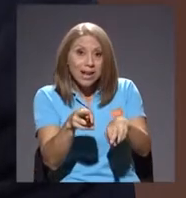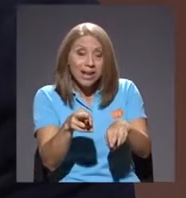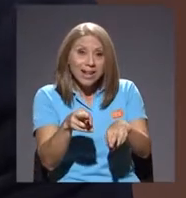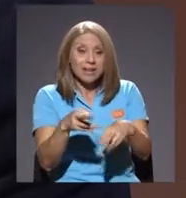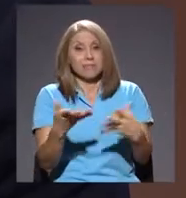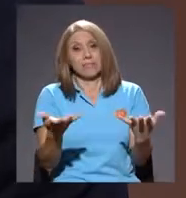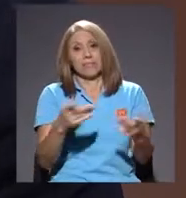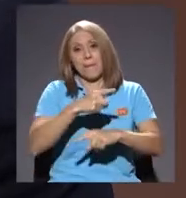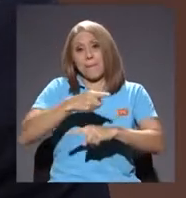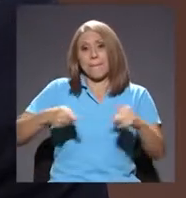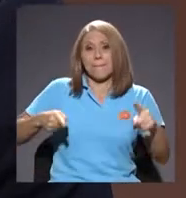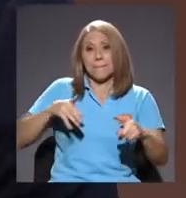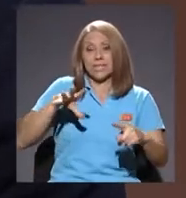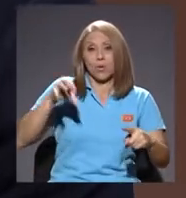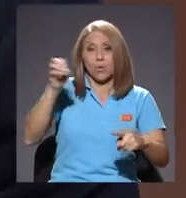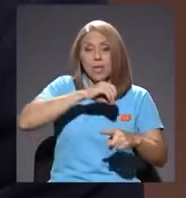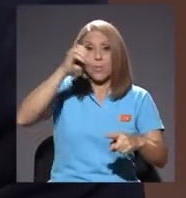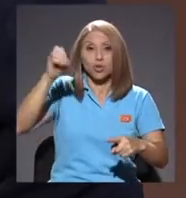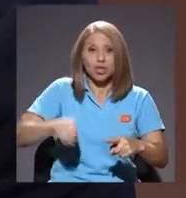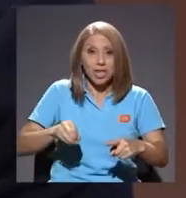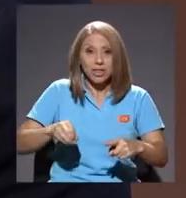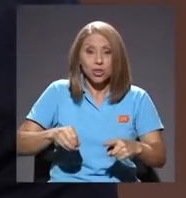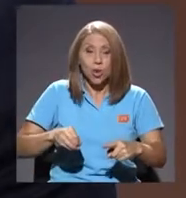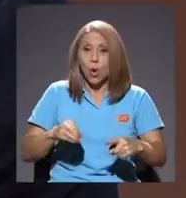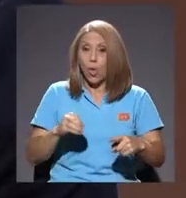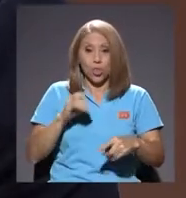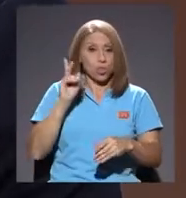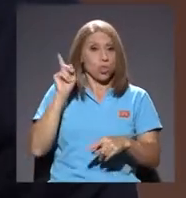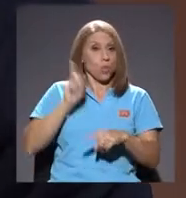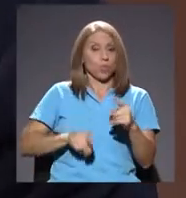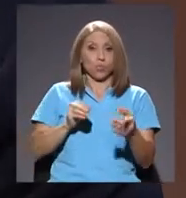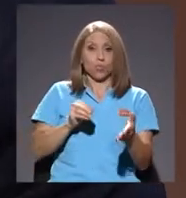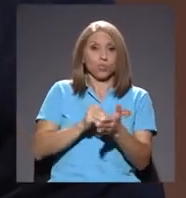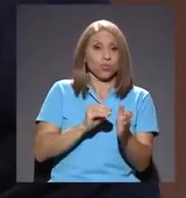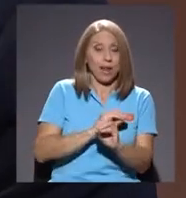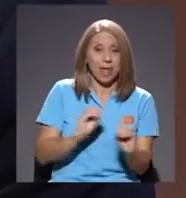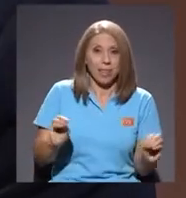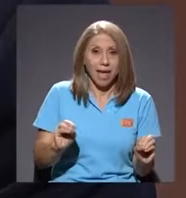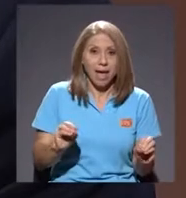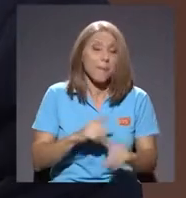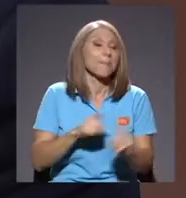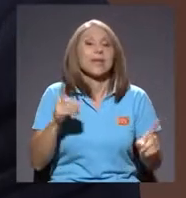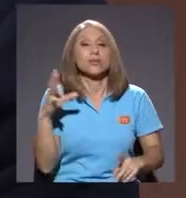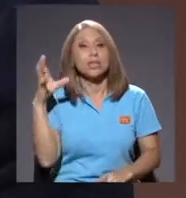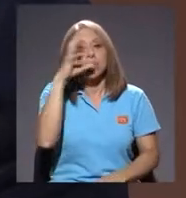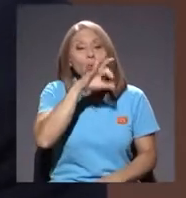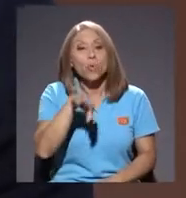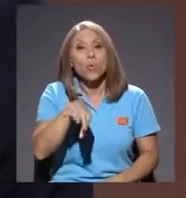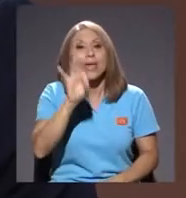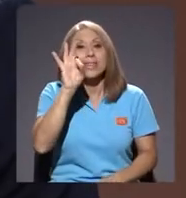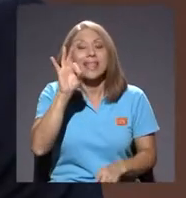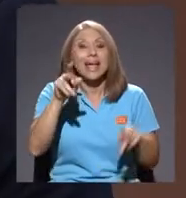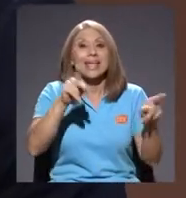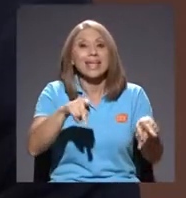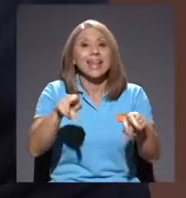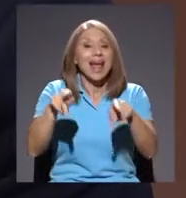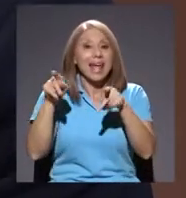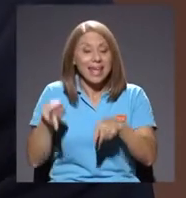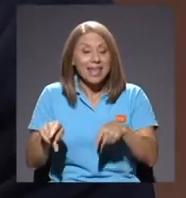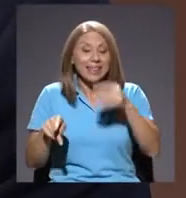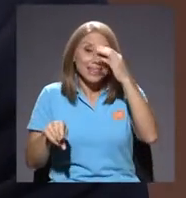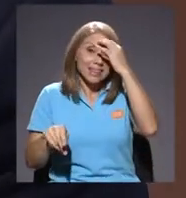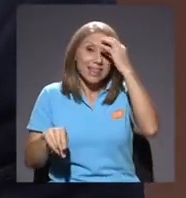casilla no quiero donar órganos y lo que encontré es que el 90 por ciento no marca la casilla porque la gente pro casting a lo que él dice